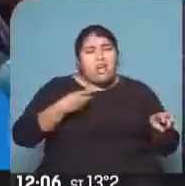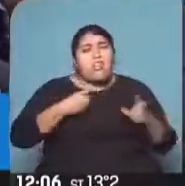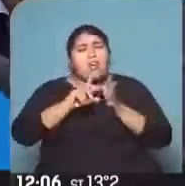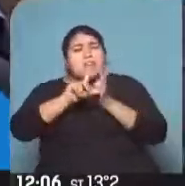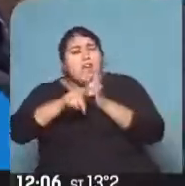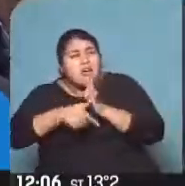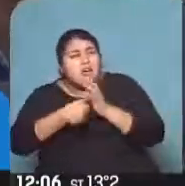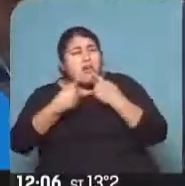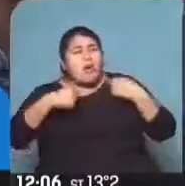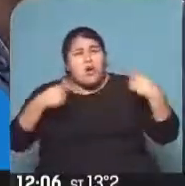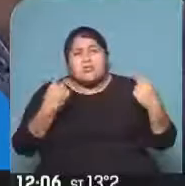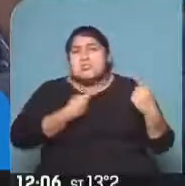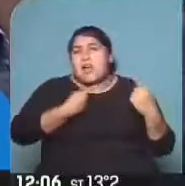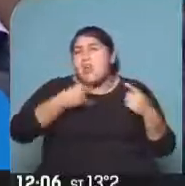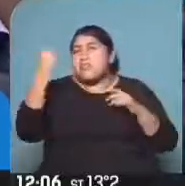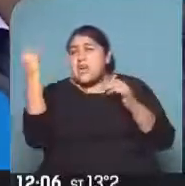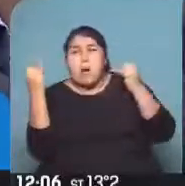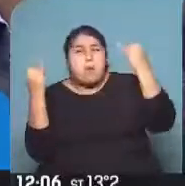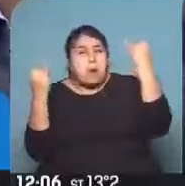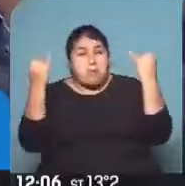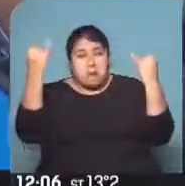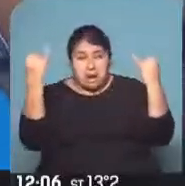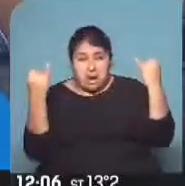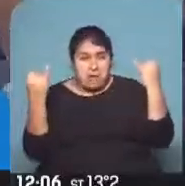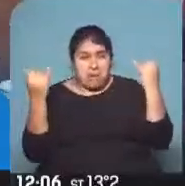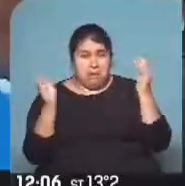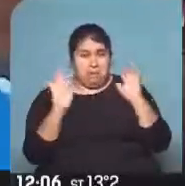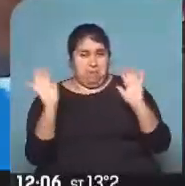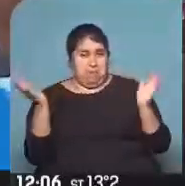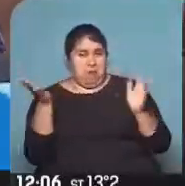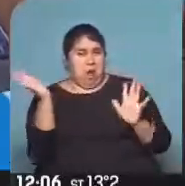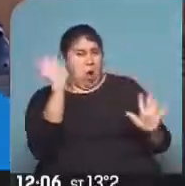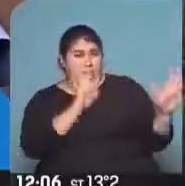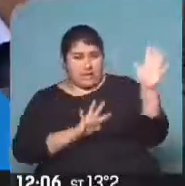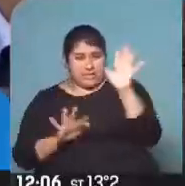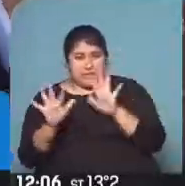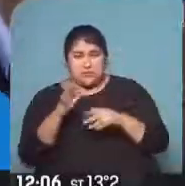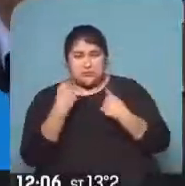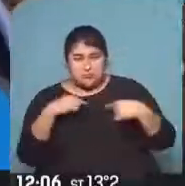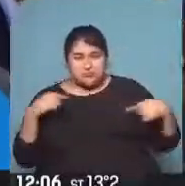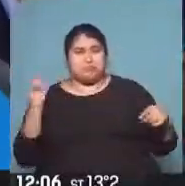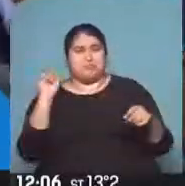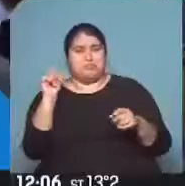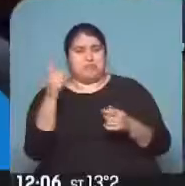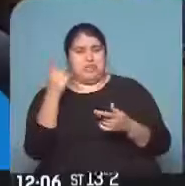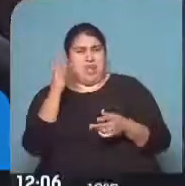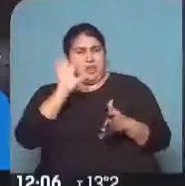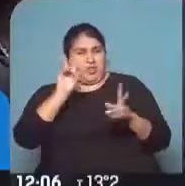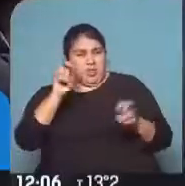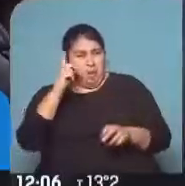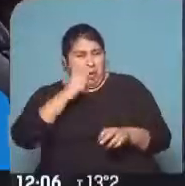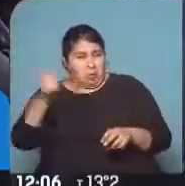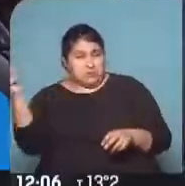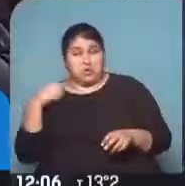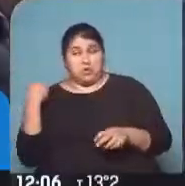durar, dónde iban a estar las cámaras, que por la organización del proceso judicial. Así que hemos venido